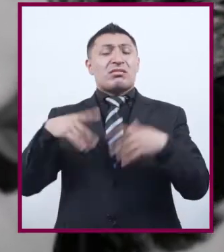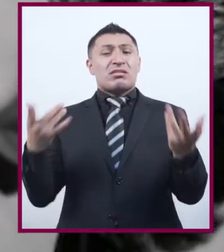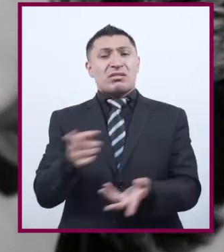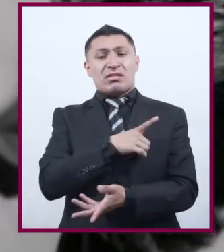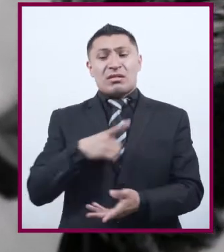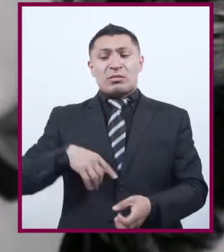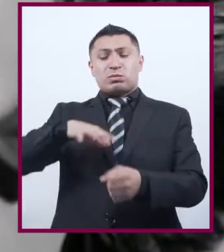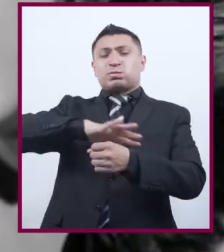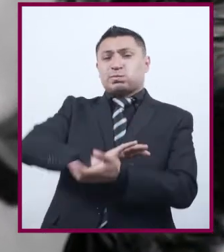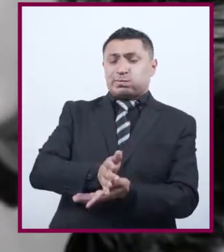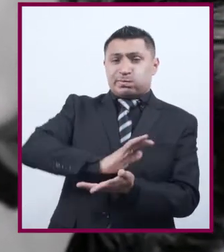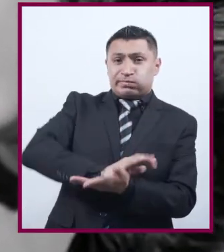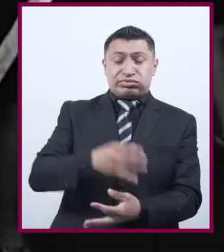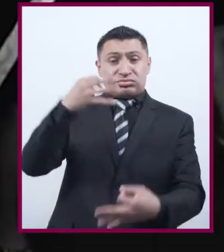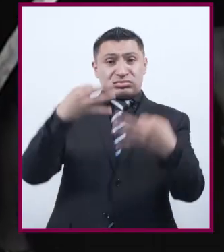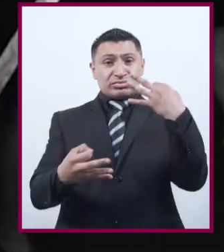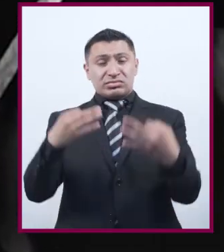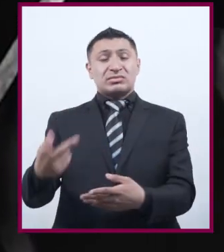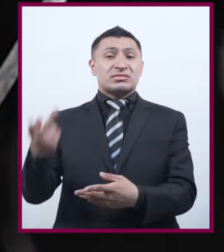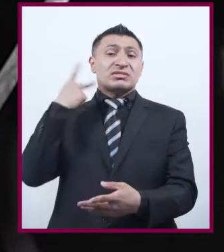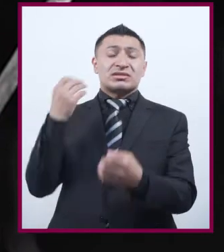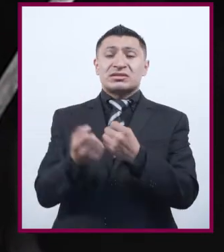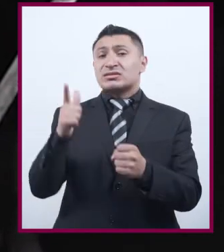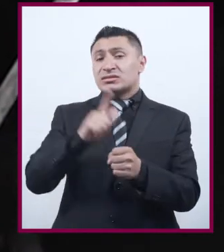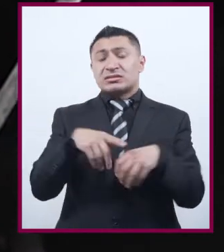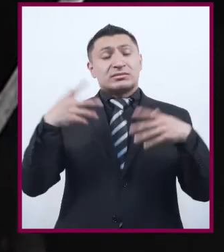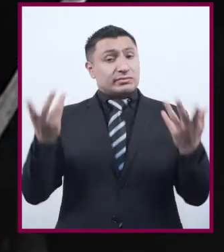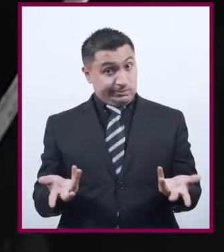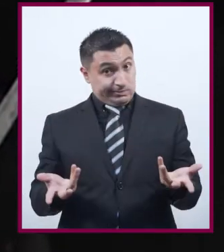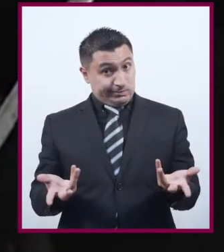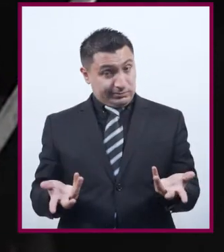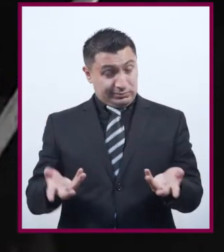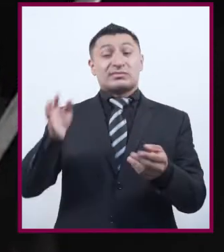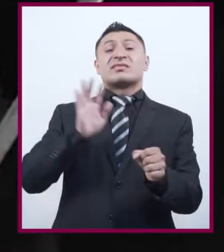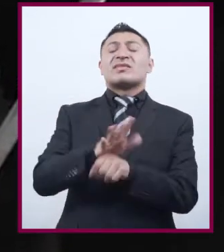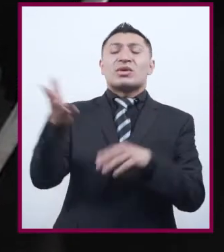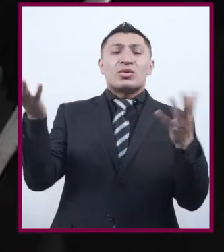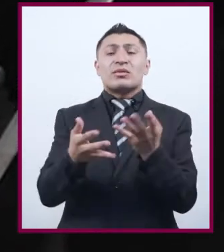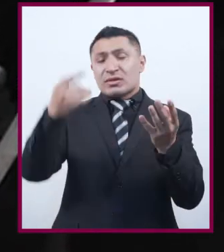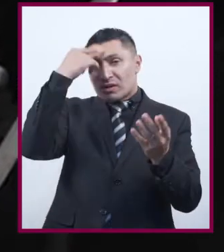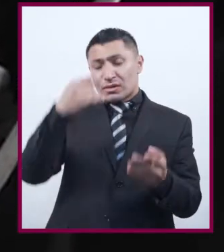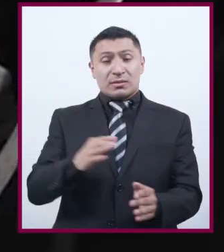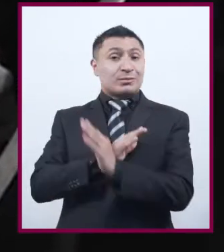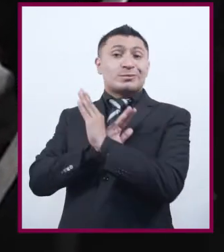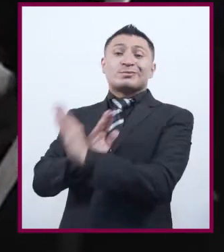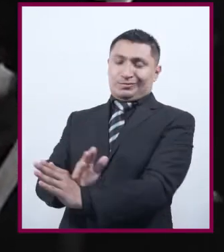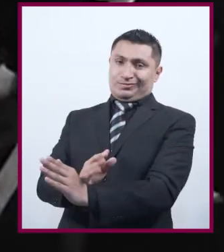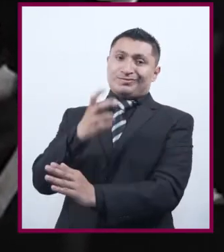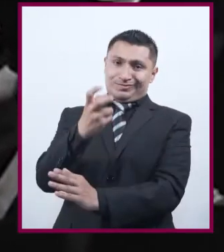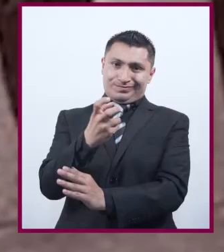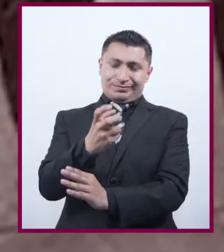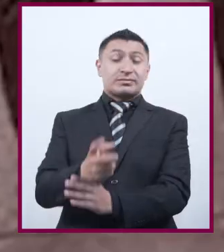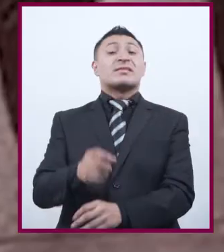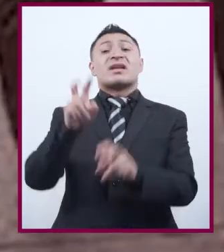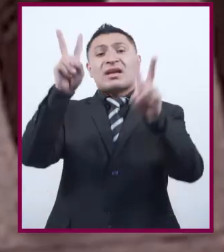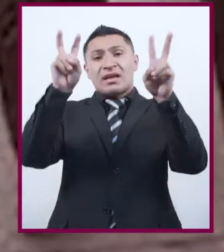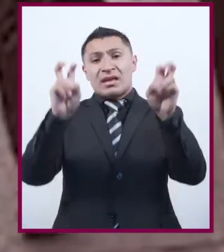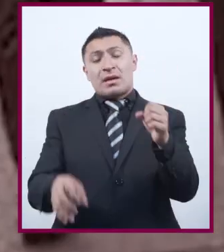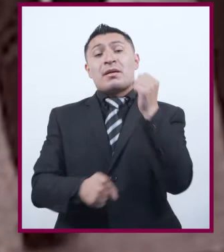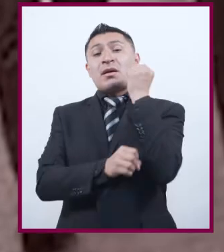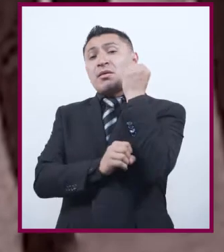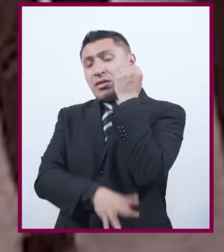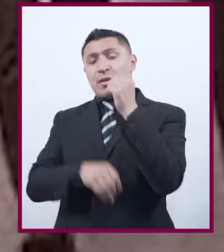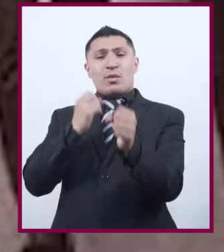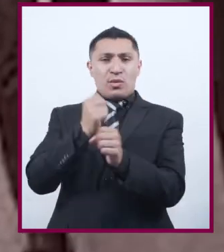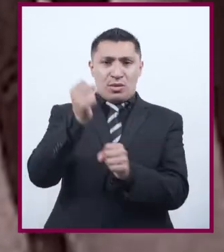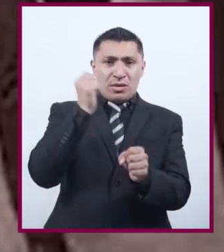discriminada jurídica, política y socialmente, y qué se podría hacer para evitarlo, además de temas como el aborto, la violencia